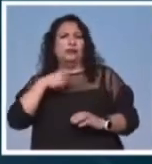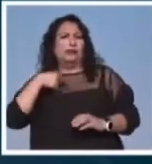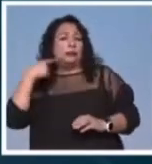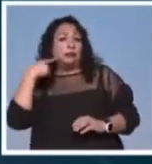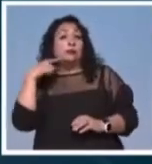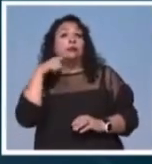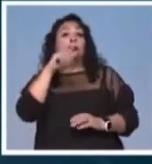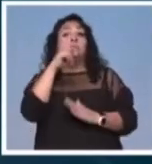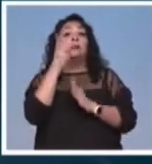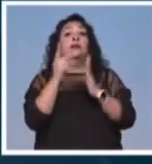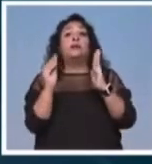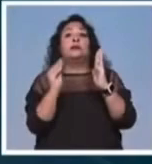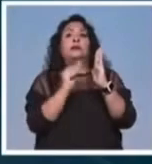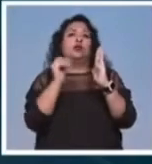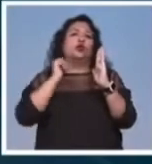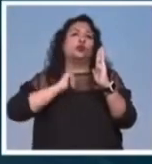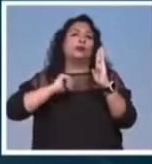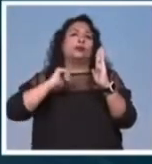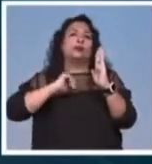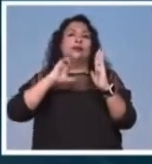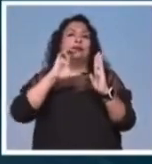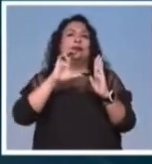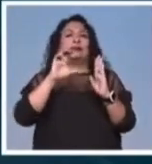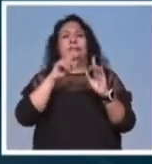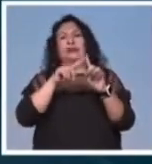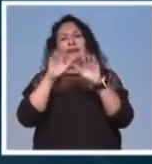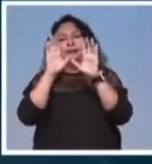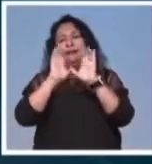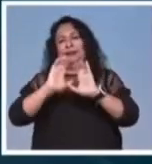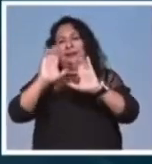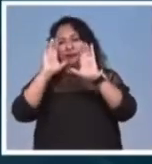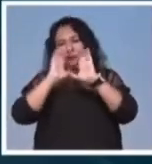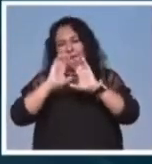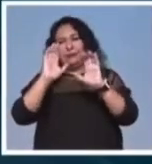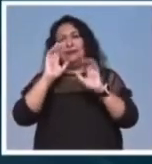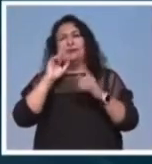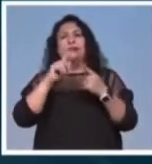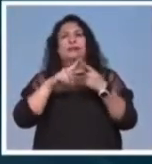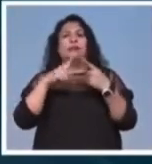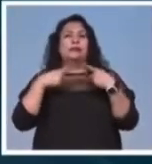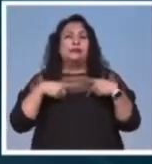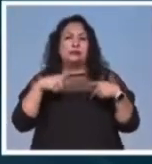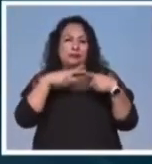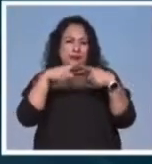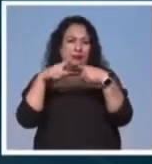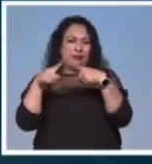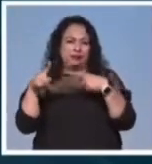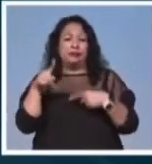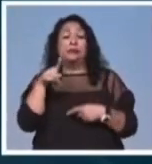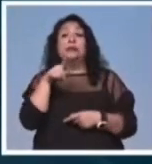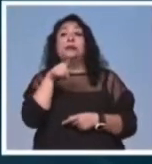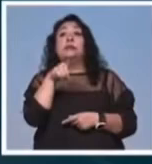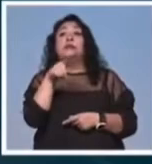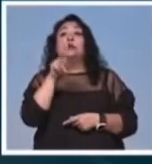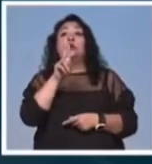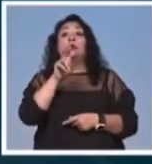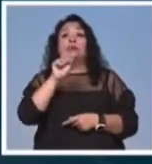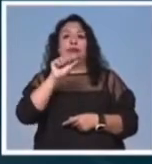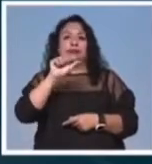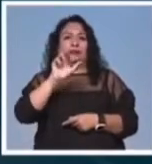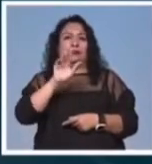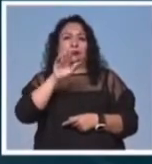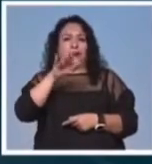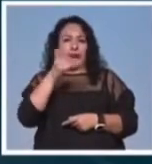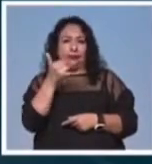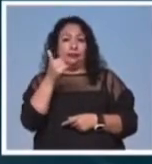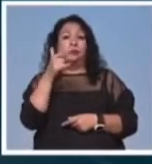Con un programa que incluyó clásicos del jazz como Count Basie, Duke Ellington, Charlie Parker, John Coltrane y Wes Montgomery, la U.S. Army Blues